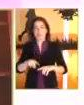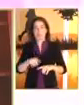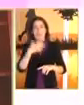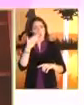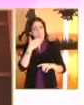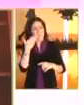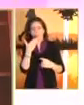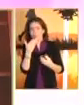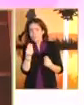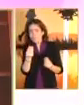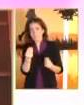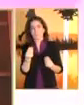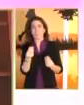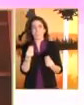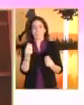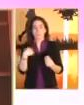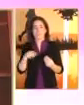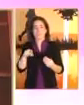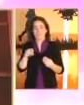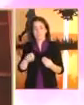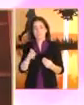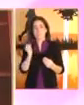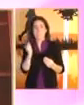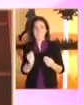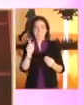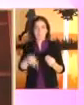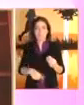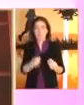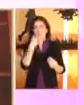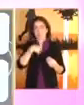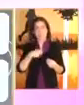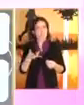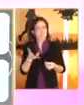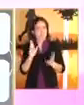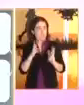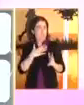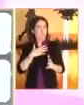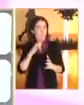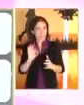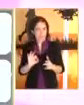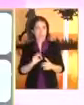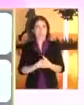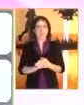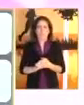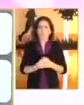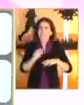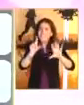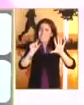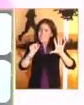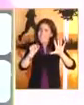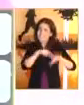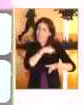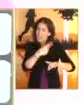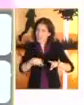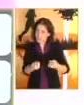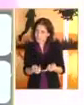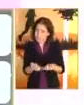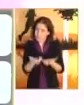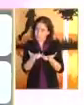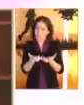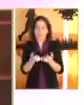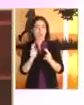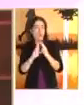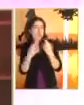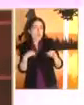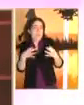pescado consumido crudo es un riesgo sanitario, al igual que la carne. Pero quiero decir, 60 grados, cocinado a 60 grados no es lo difícil, normal. Es lo normal. Es lo